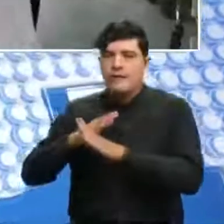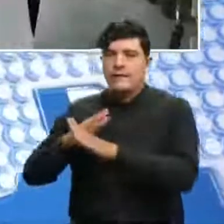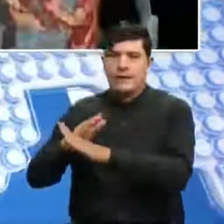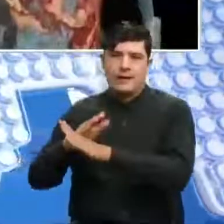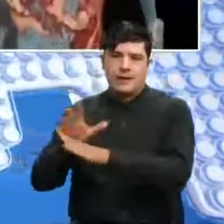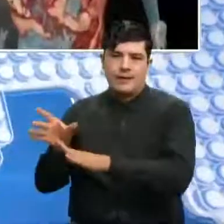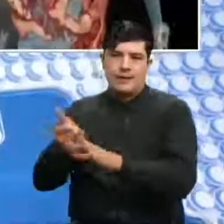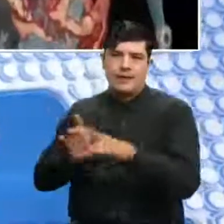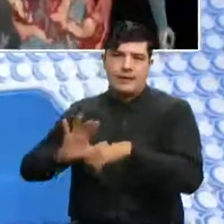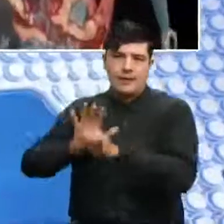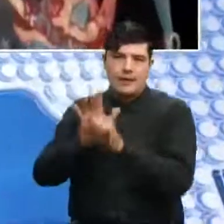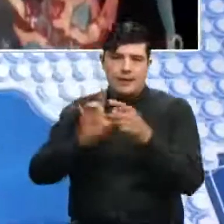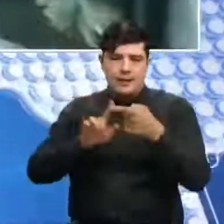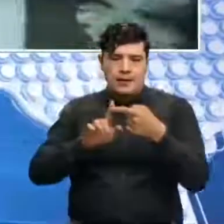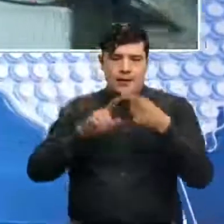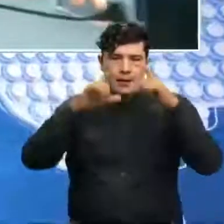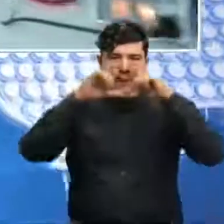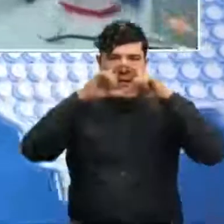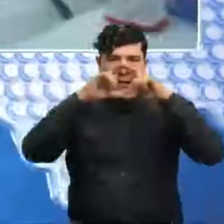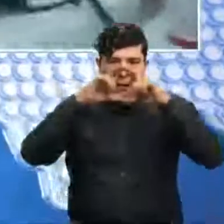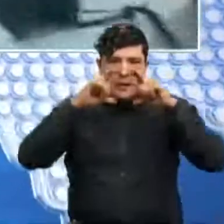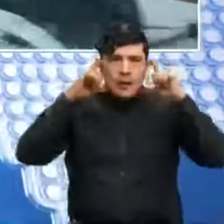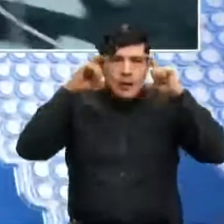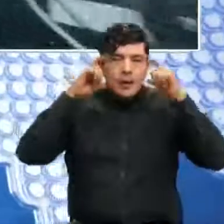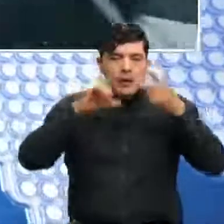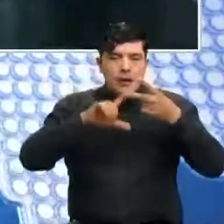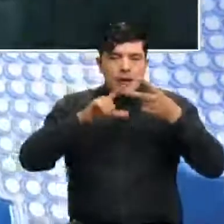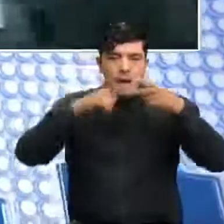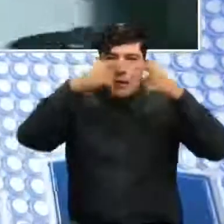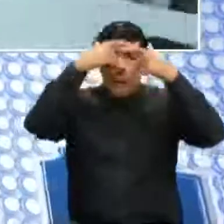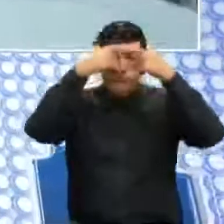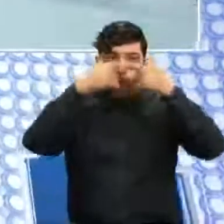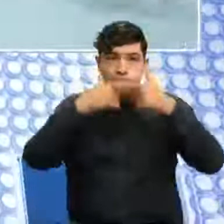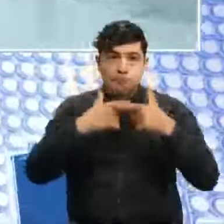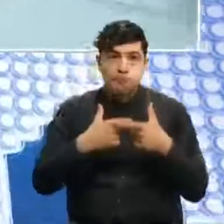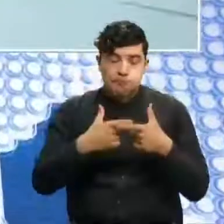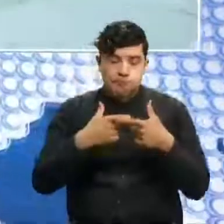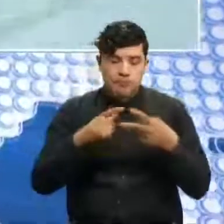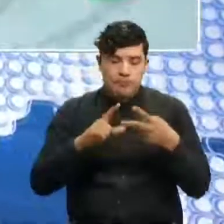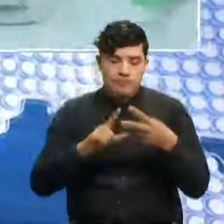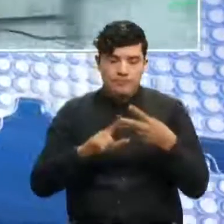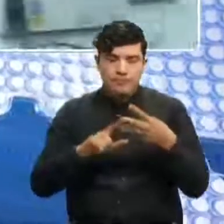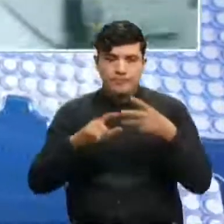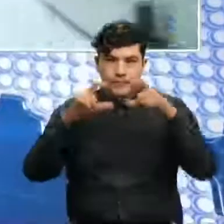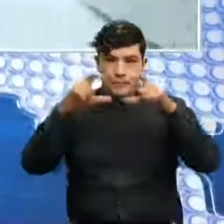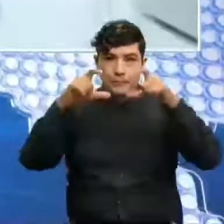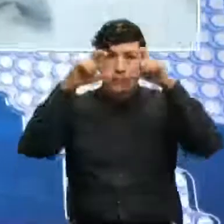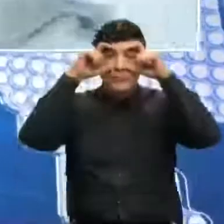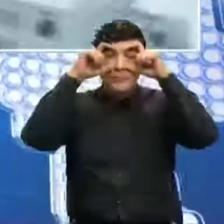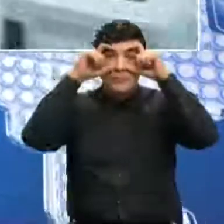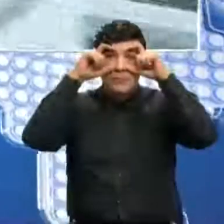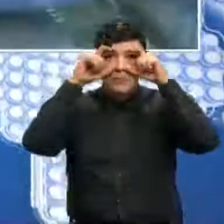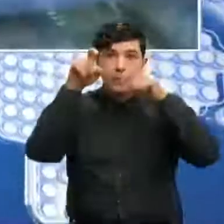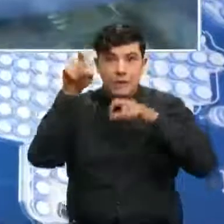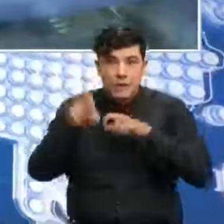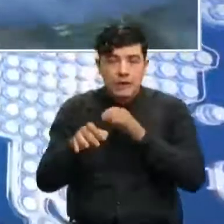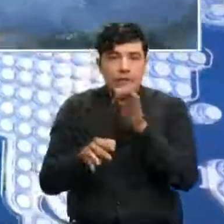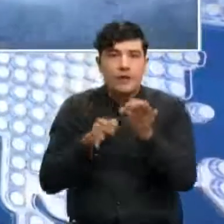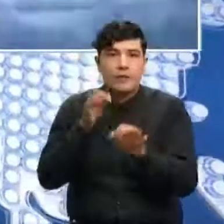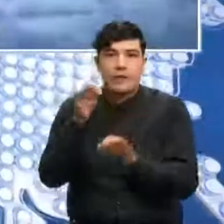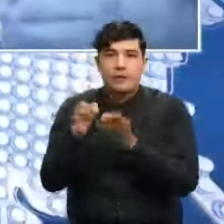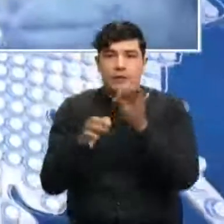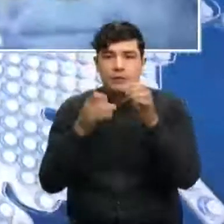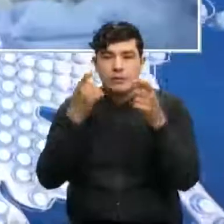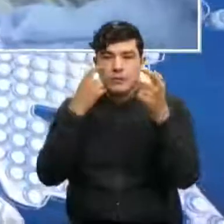personal, como son las mascarillas, los tapabocas que llamamos en Colombia, gafas, hay que protegerse los ojos y